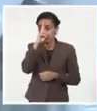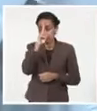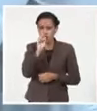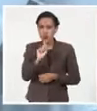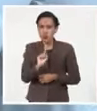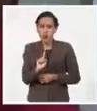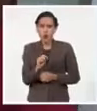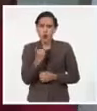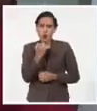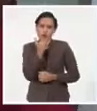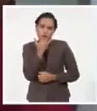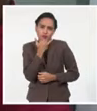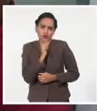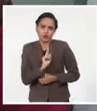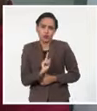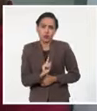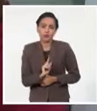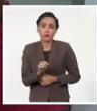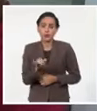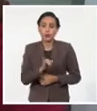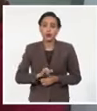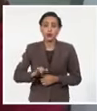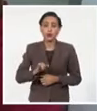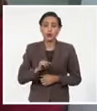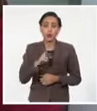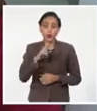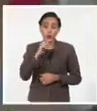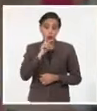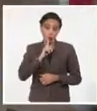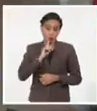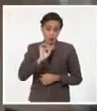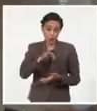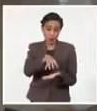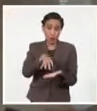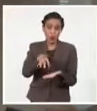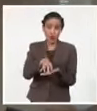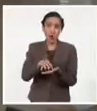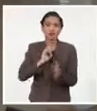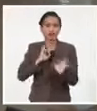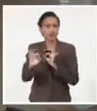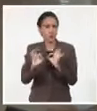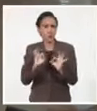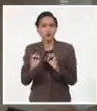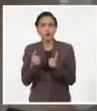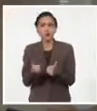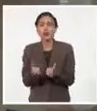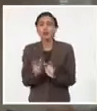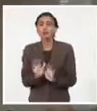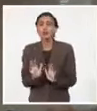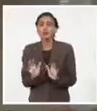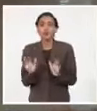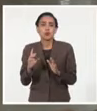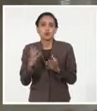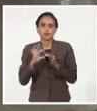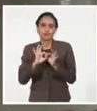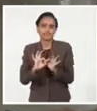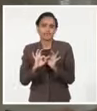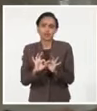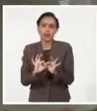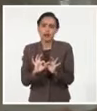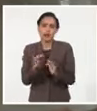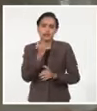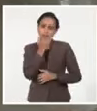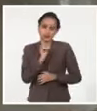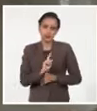tan fuertemente afectados. El León Cuervo Rubio no fue una institución que se preservó bastante bien y que no tiene grandes afectaciones.